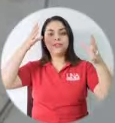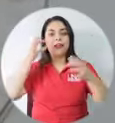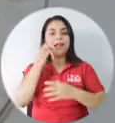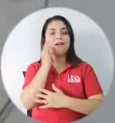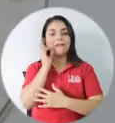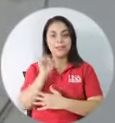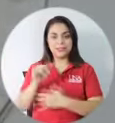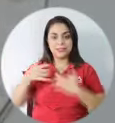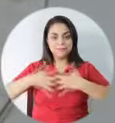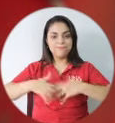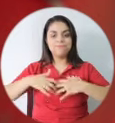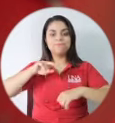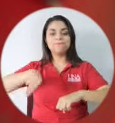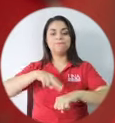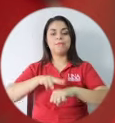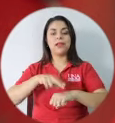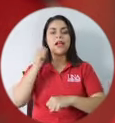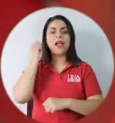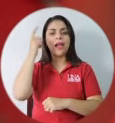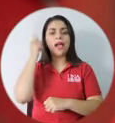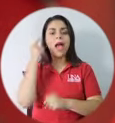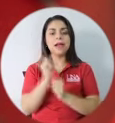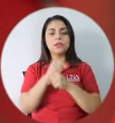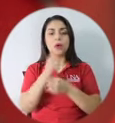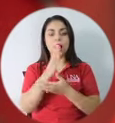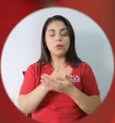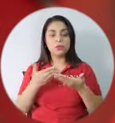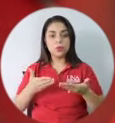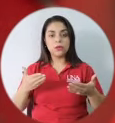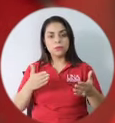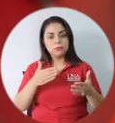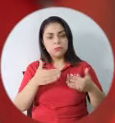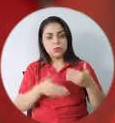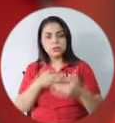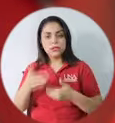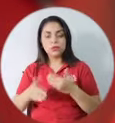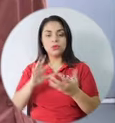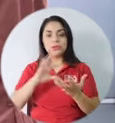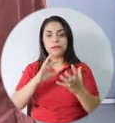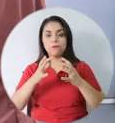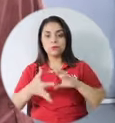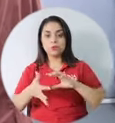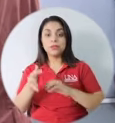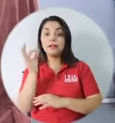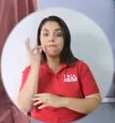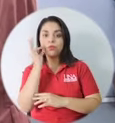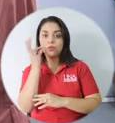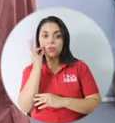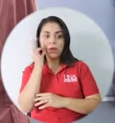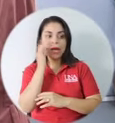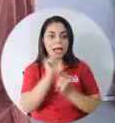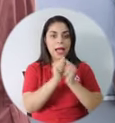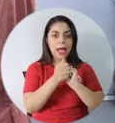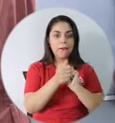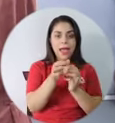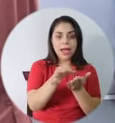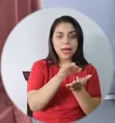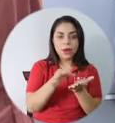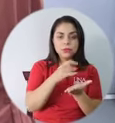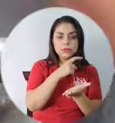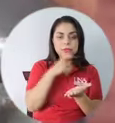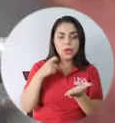nacional, han entendido que haciendo algunas cosas dentro de ese proceso de transformación de fruto a grano seco,